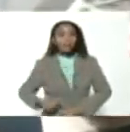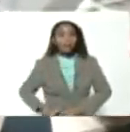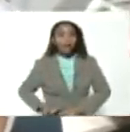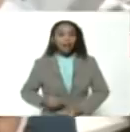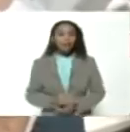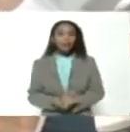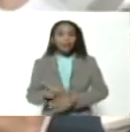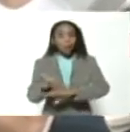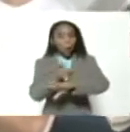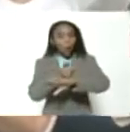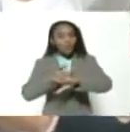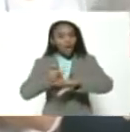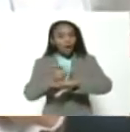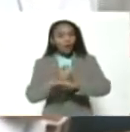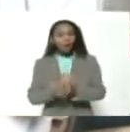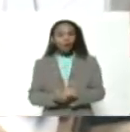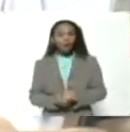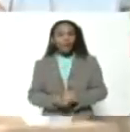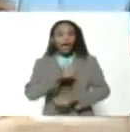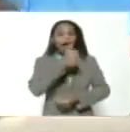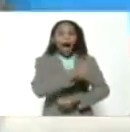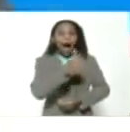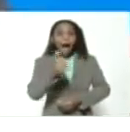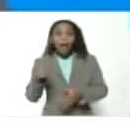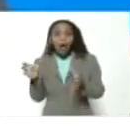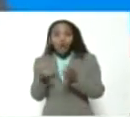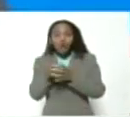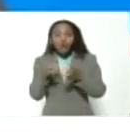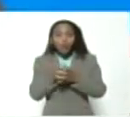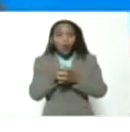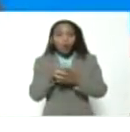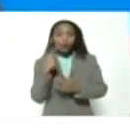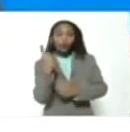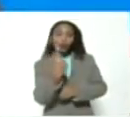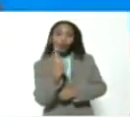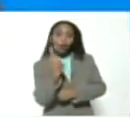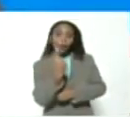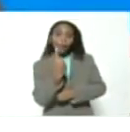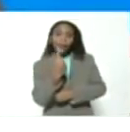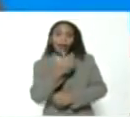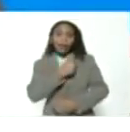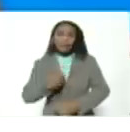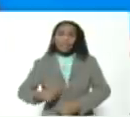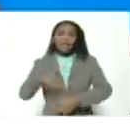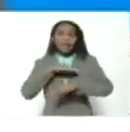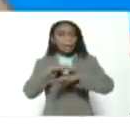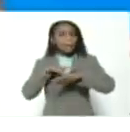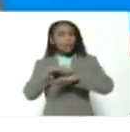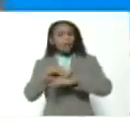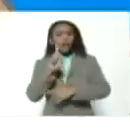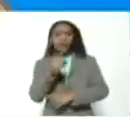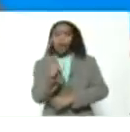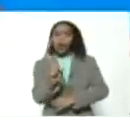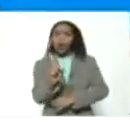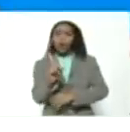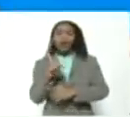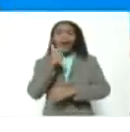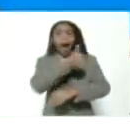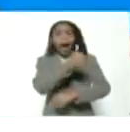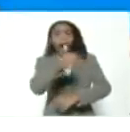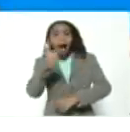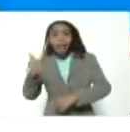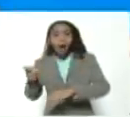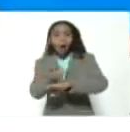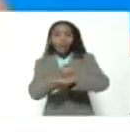de gobierno, que cada instancia, no solamente en la presidencia, en los ministerios, sino que en cada gobernación, en